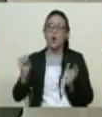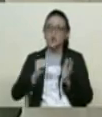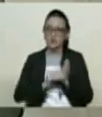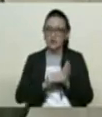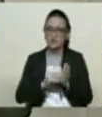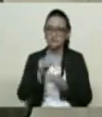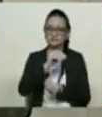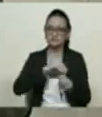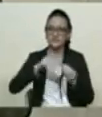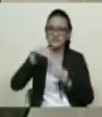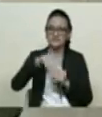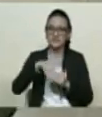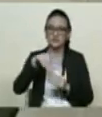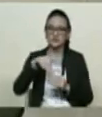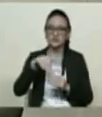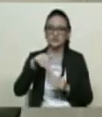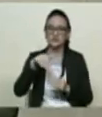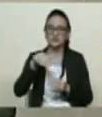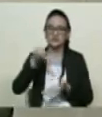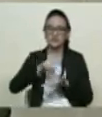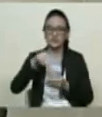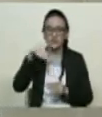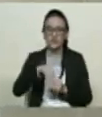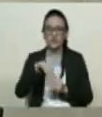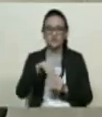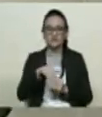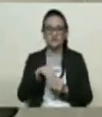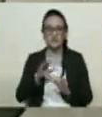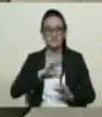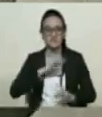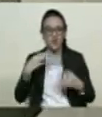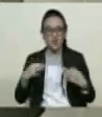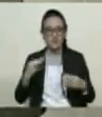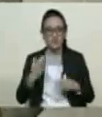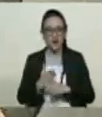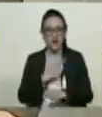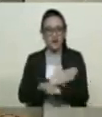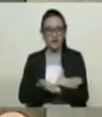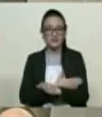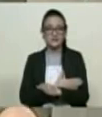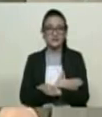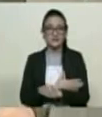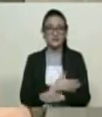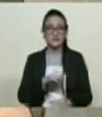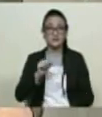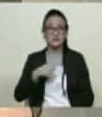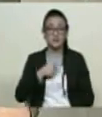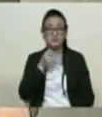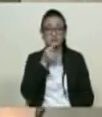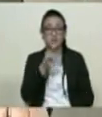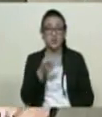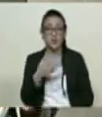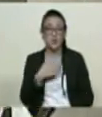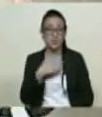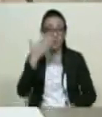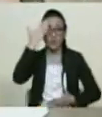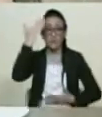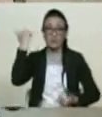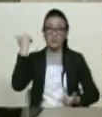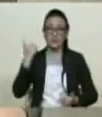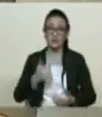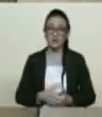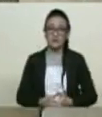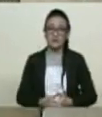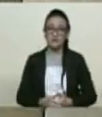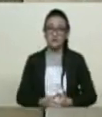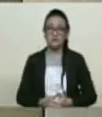votación para sus lugares de origen. Sin embargo, sí quiero hacer mención, porque no podemos olvidar,